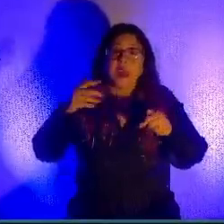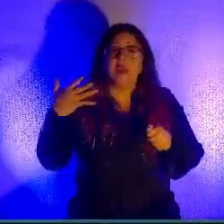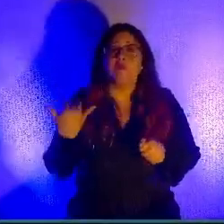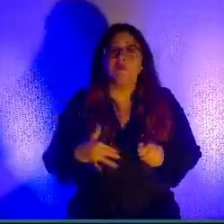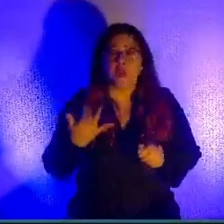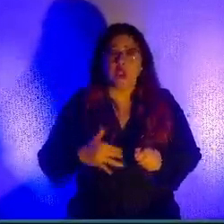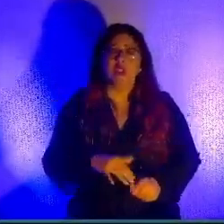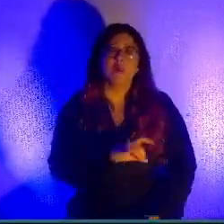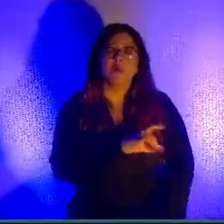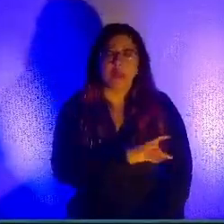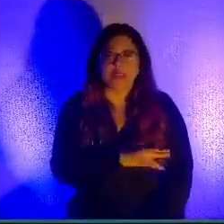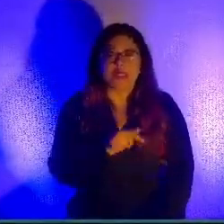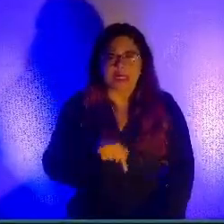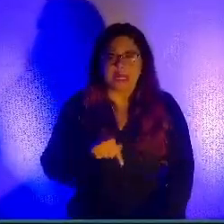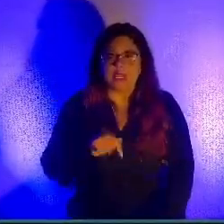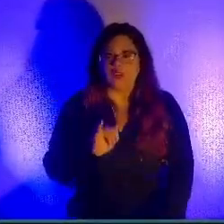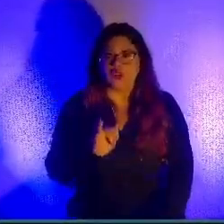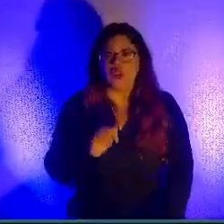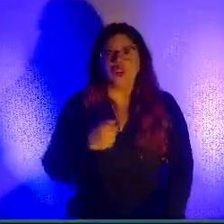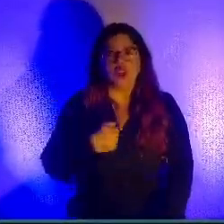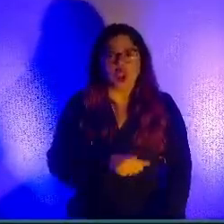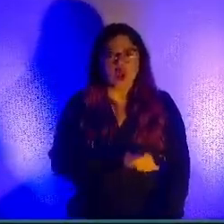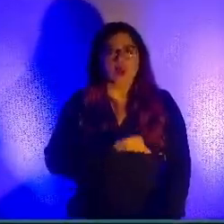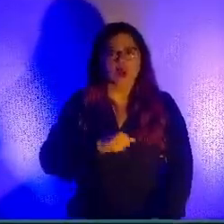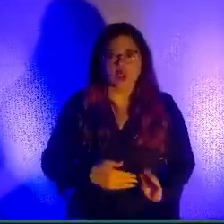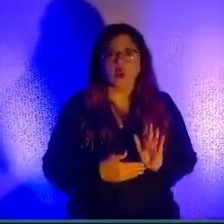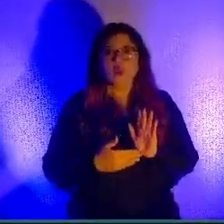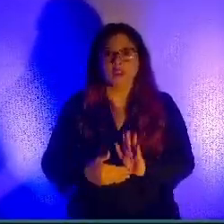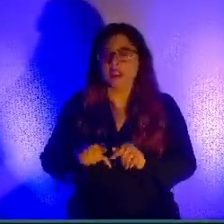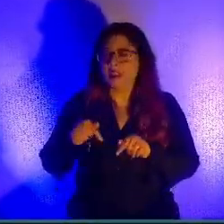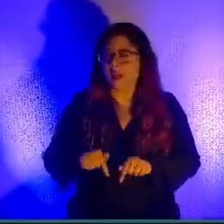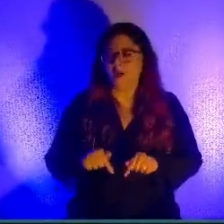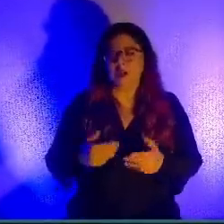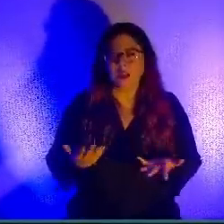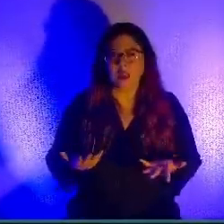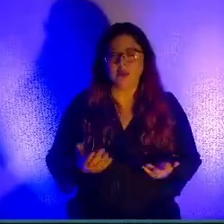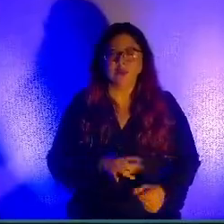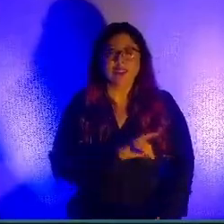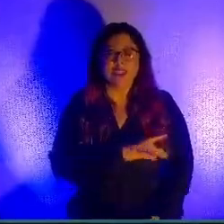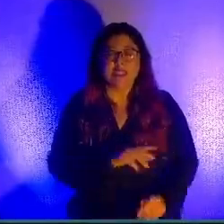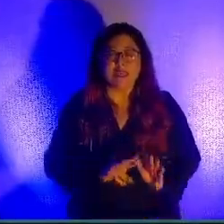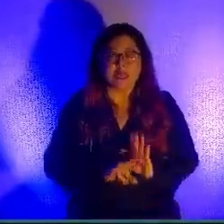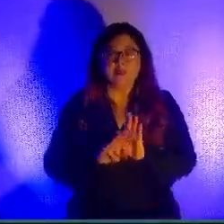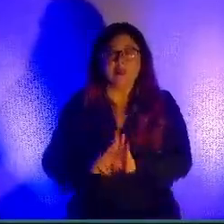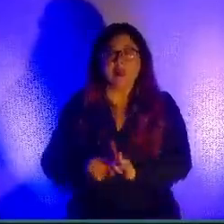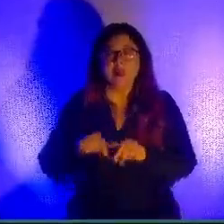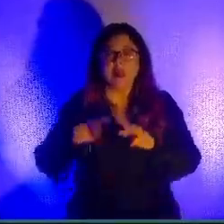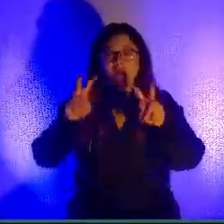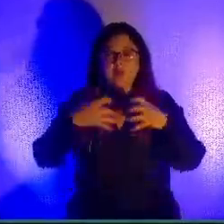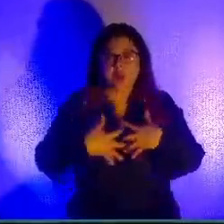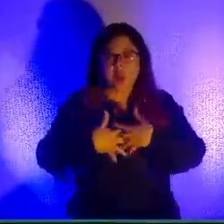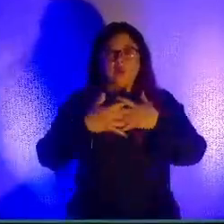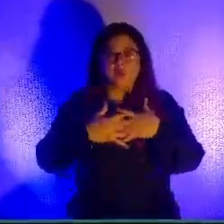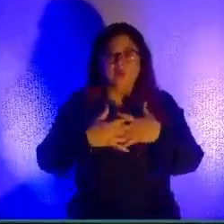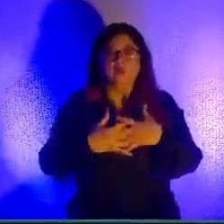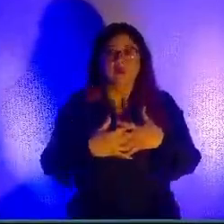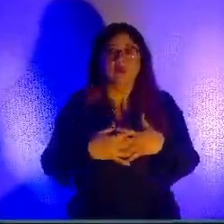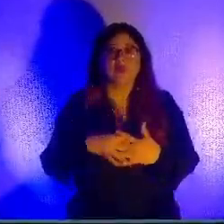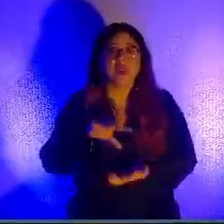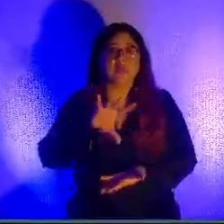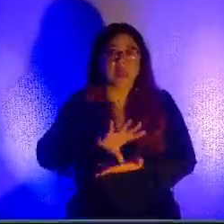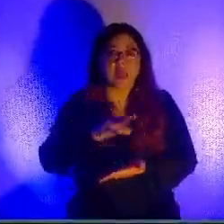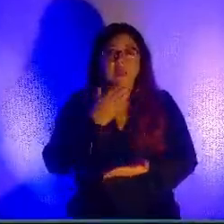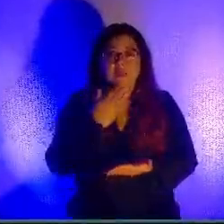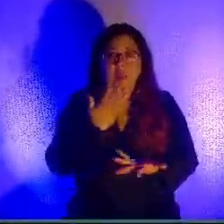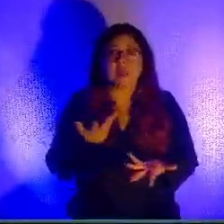estratégico para chile y estoy super orgulloso de representar a oraco acá porque chile representa ahí una potencia no solo local en el país